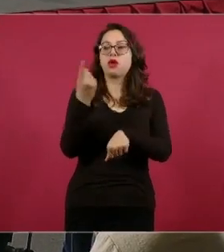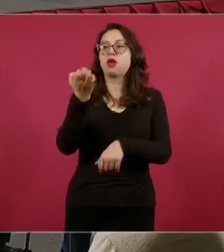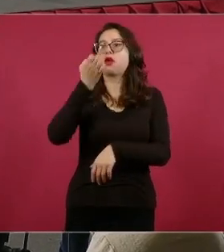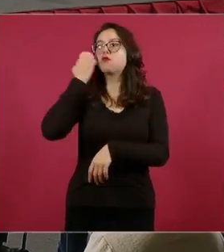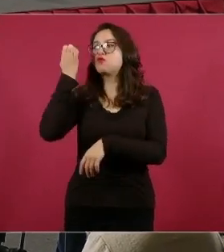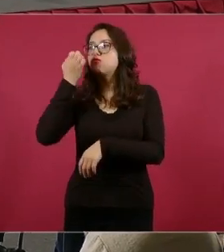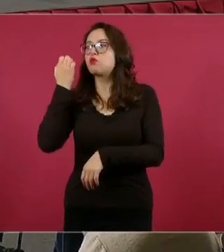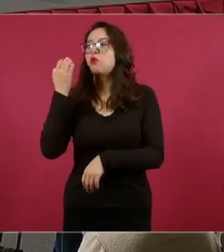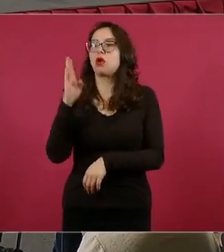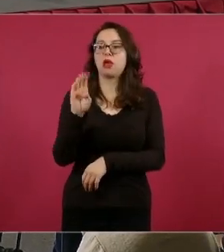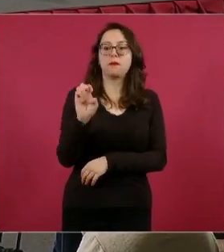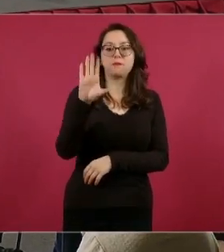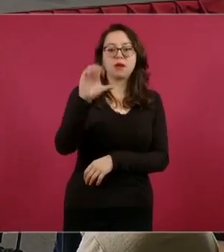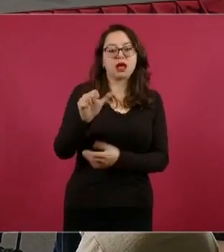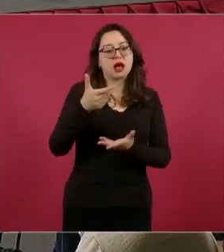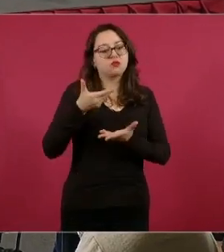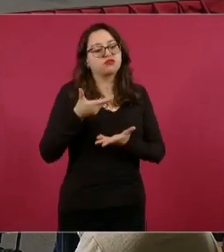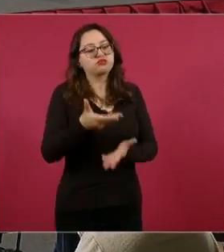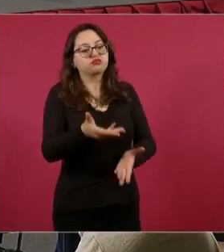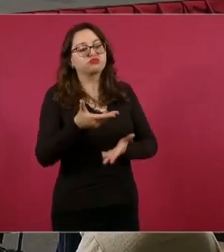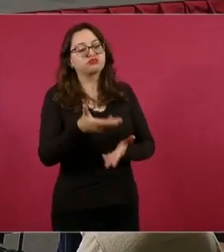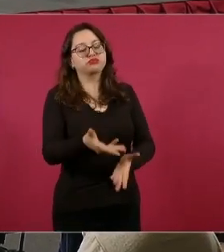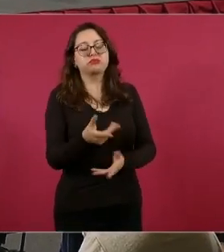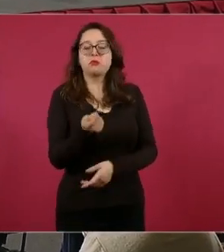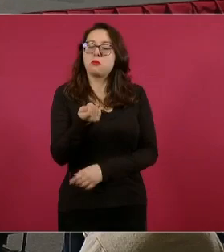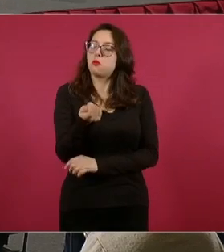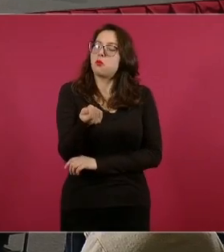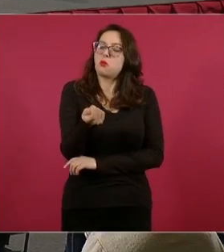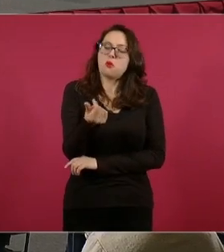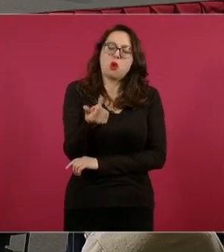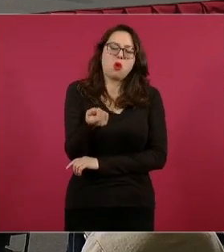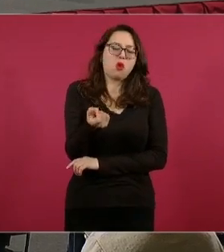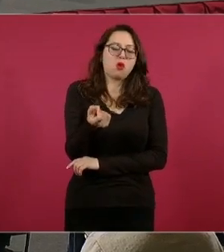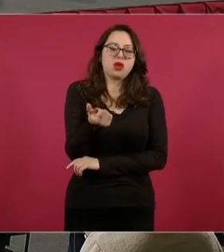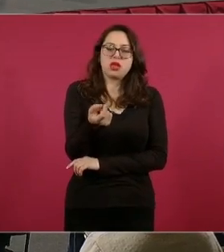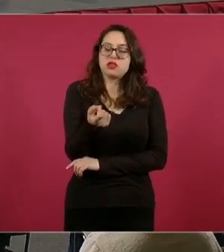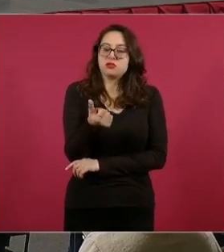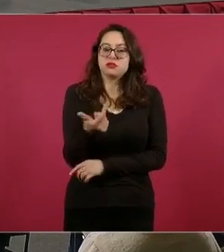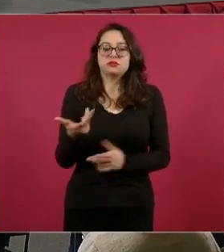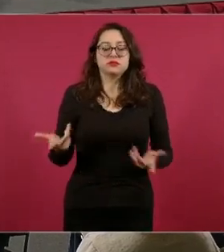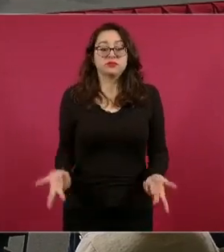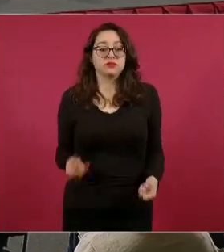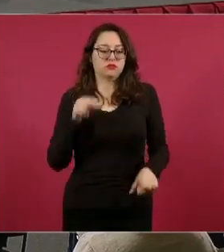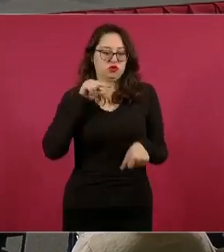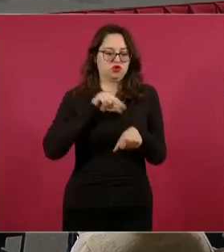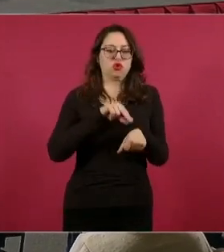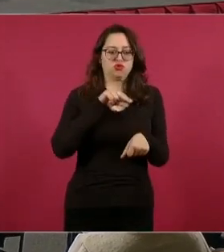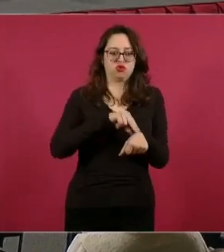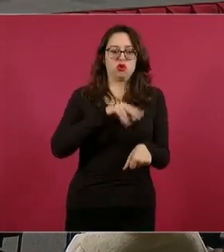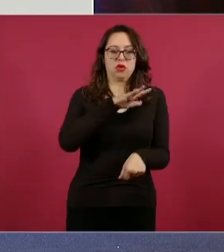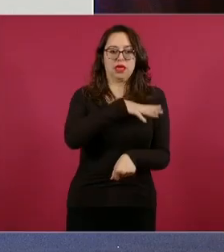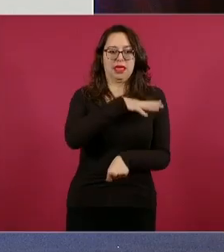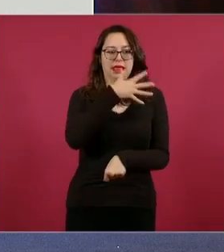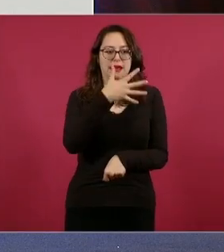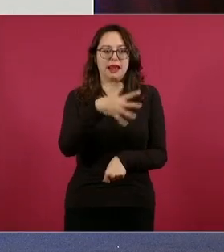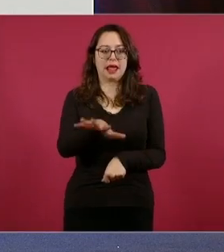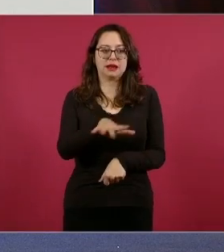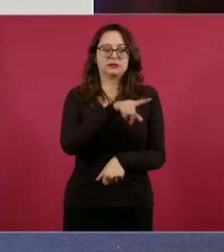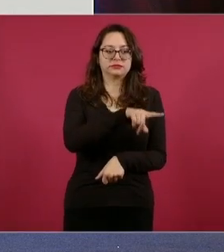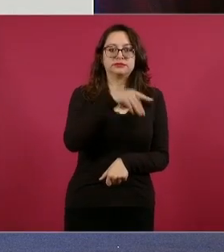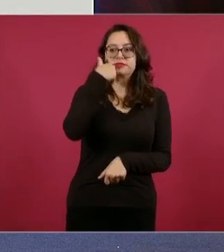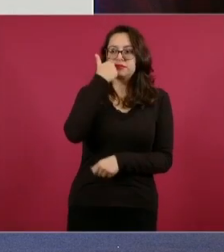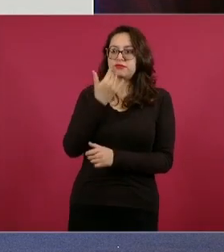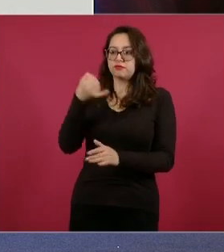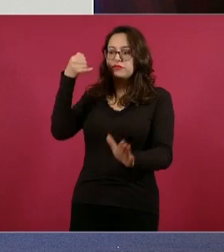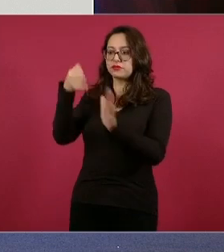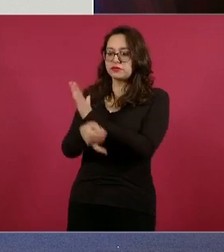abrían pocas becas, tenían pocas sedes y en ese sentido cuando un médico general presentaba su examen nacional de